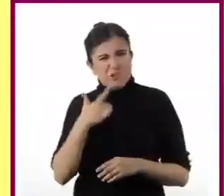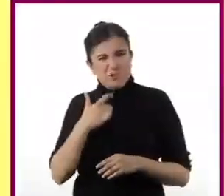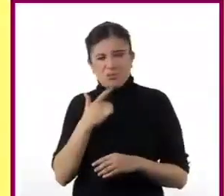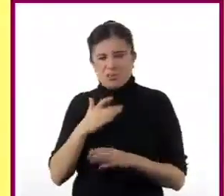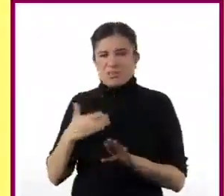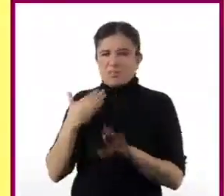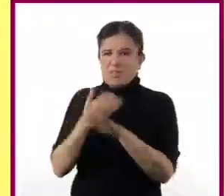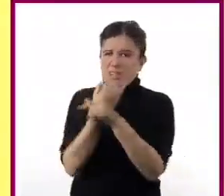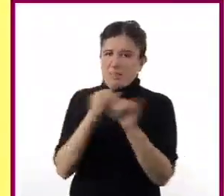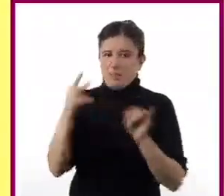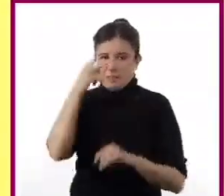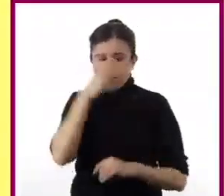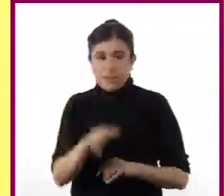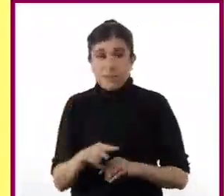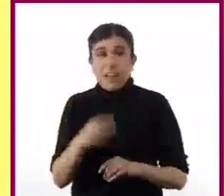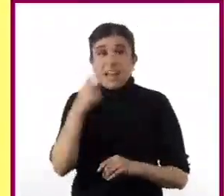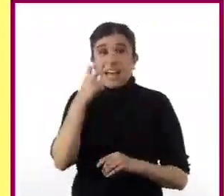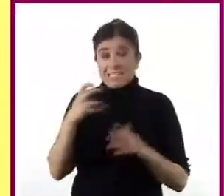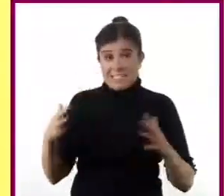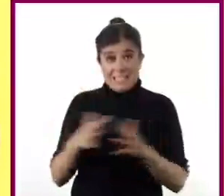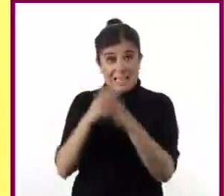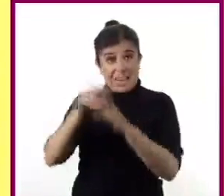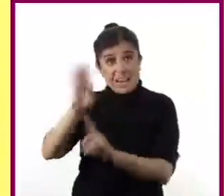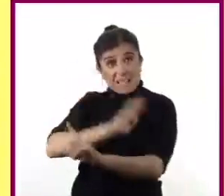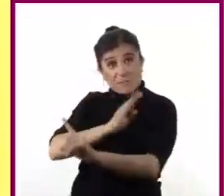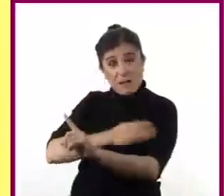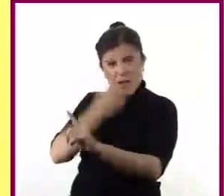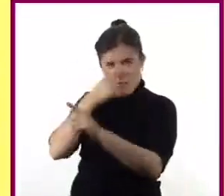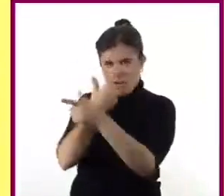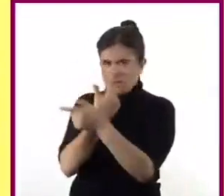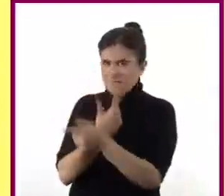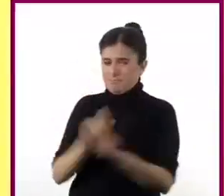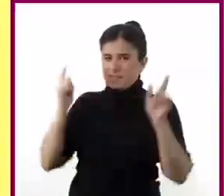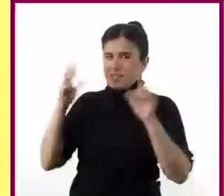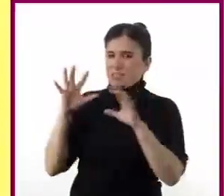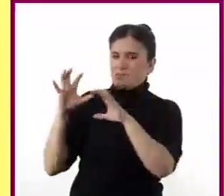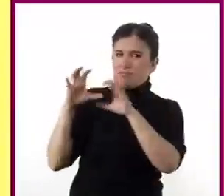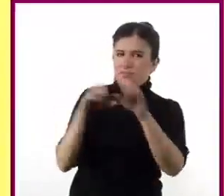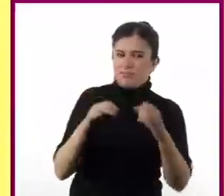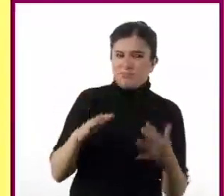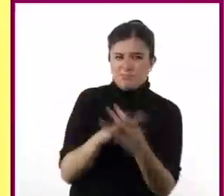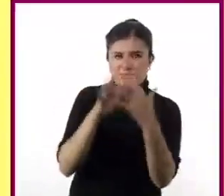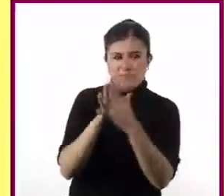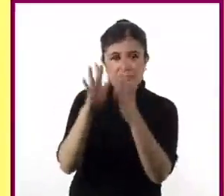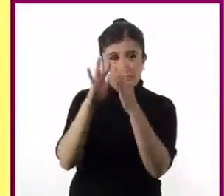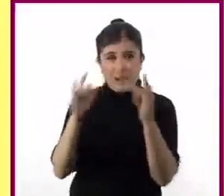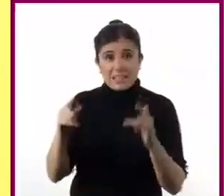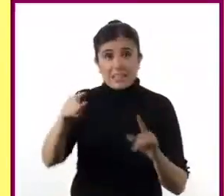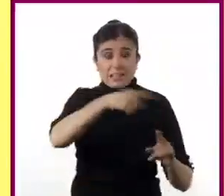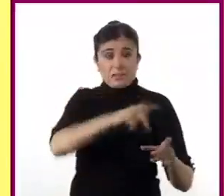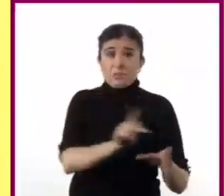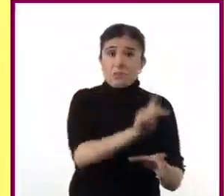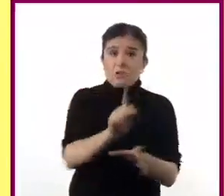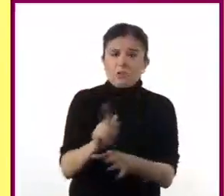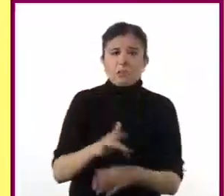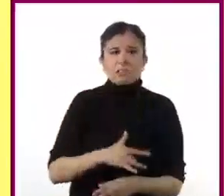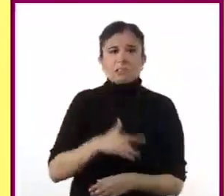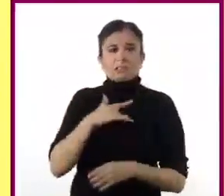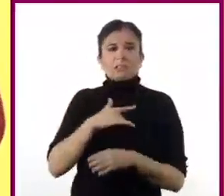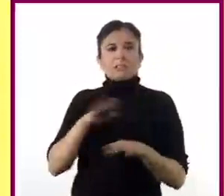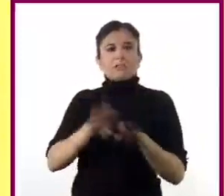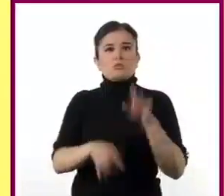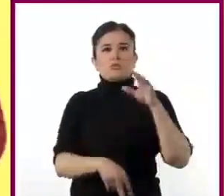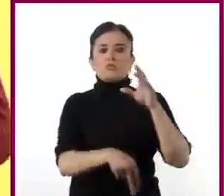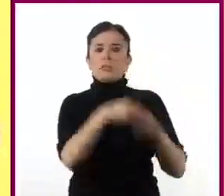México. Así es, la guerra en España por liberarse de la invasión francesa produjo que en las colonias se sintiera un vacío de